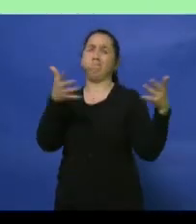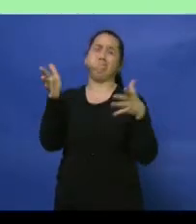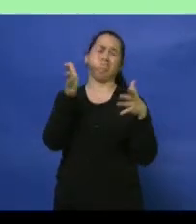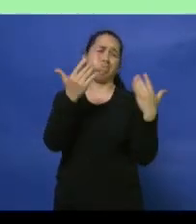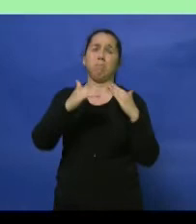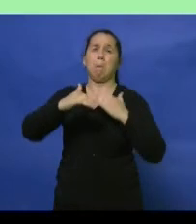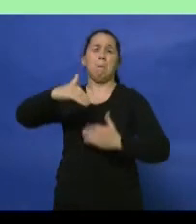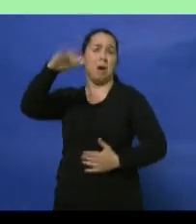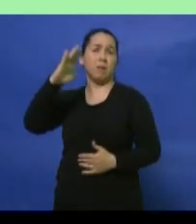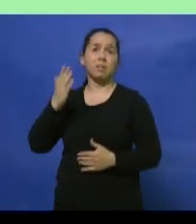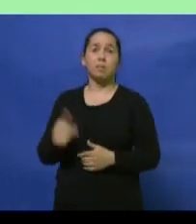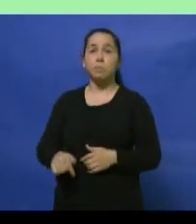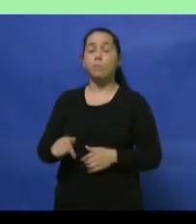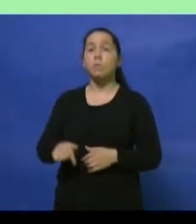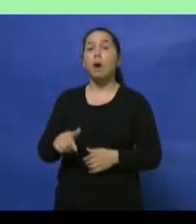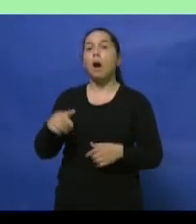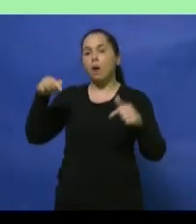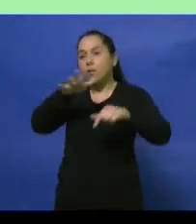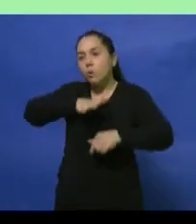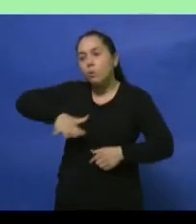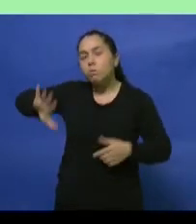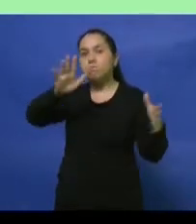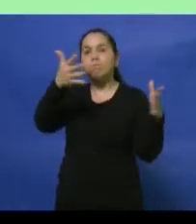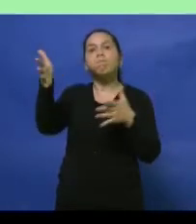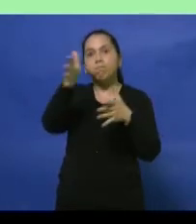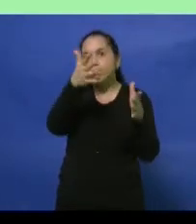zona de viento muy importante y hemos llegado a